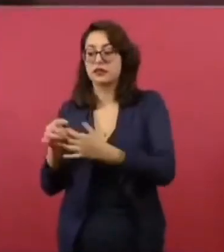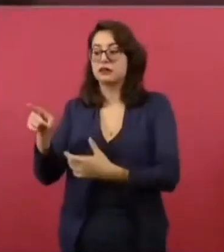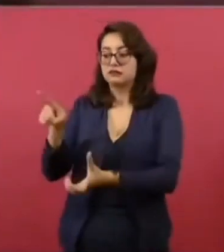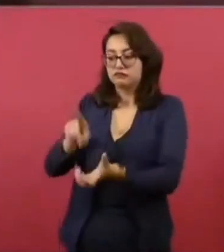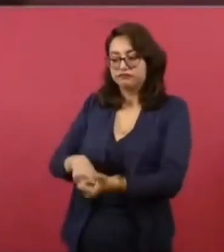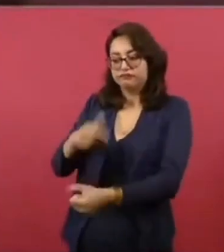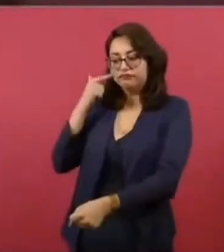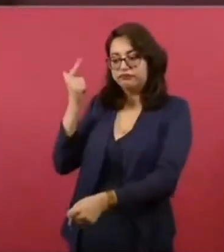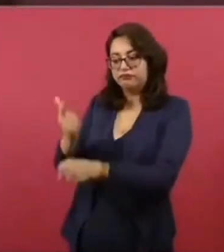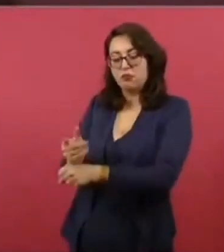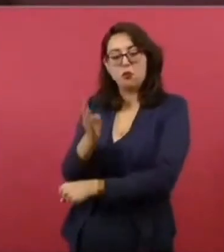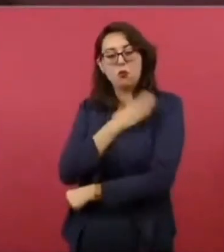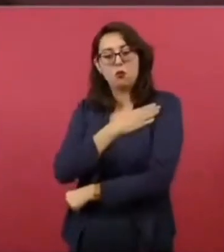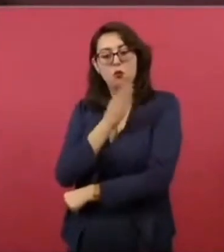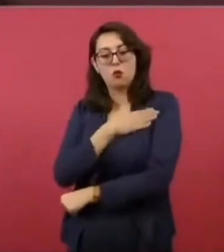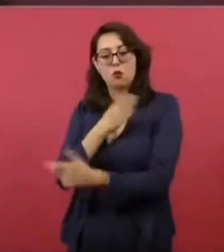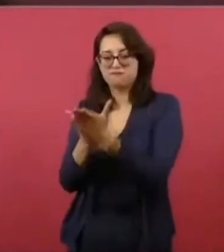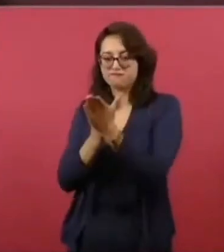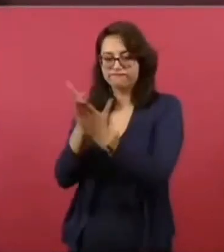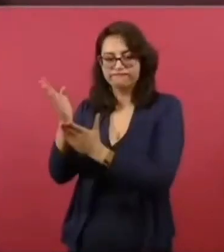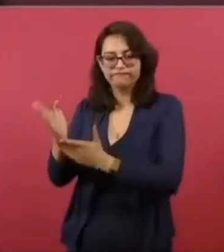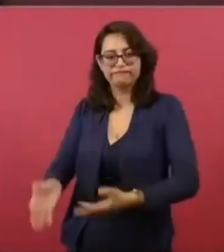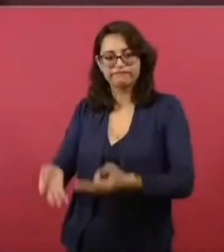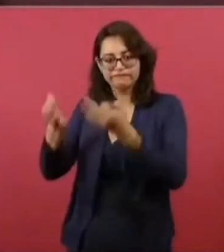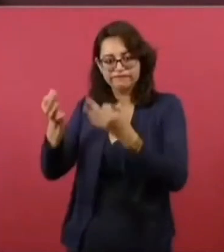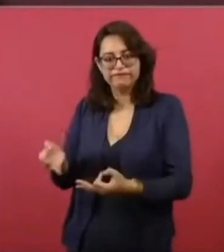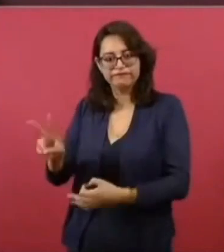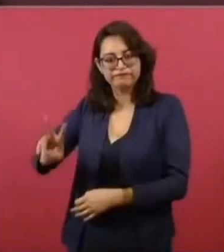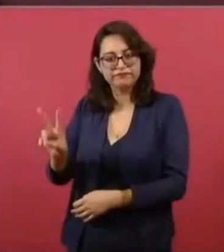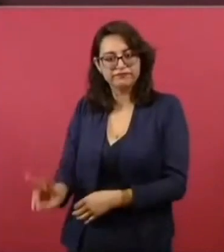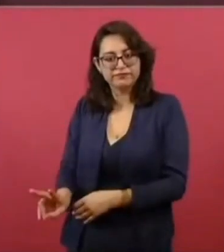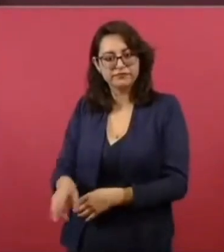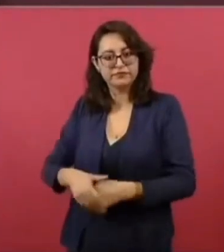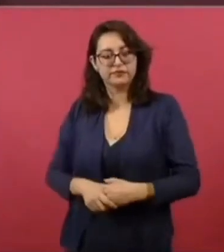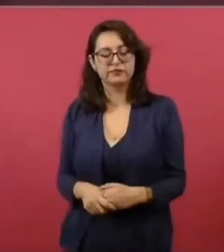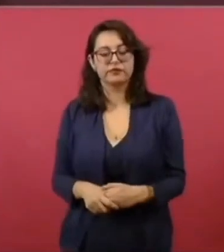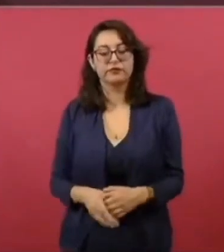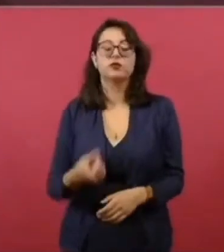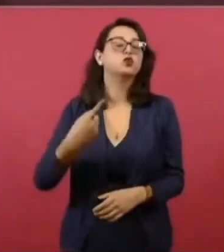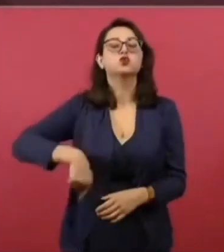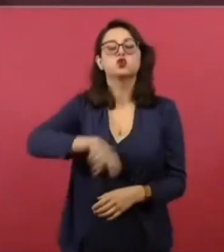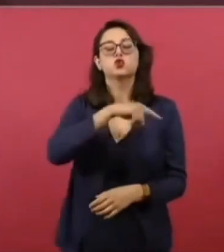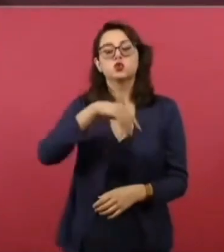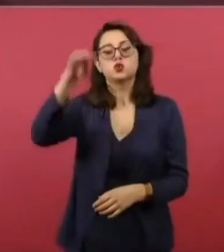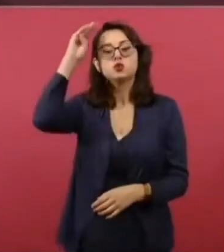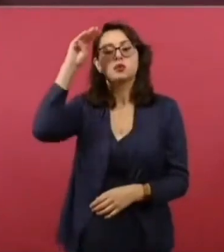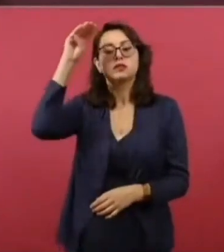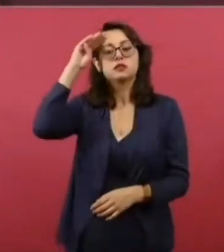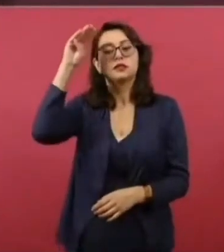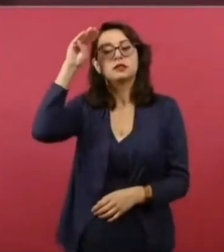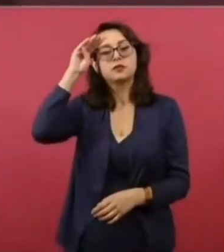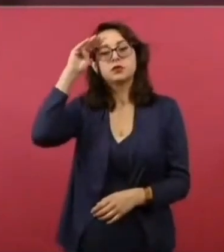bondad y la lealtad verdadera. Si nos preguntamos quién es